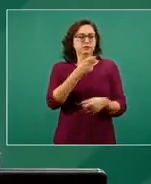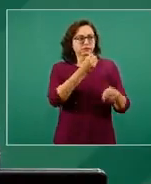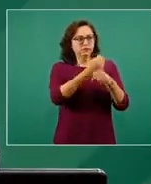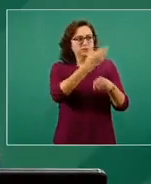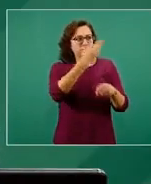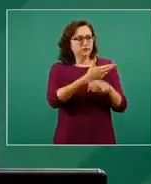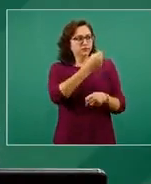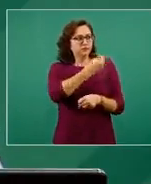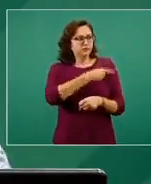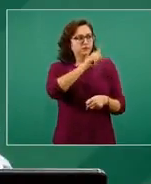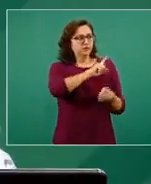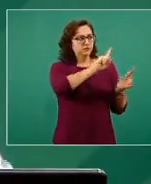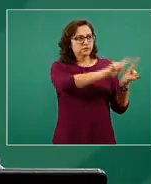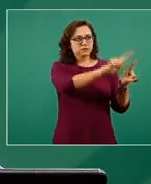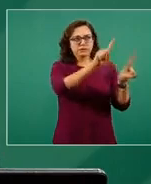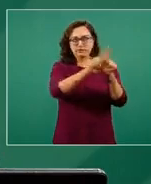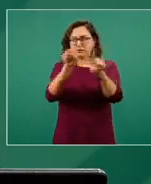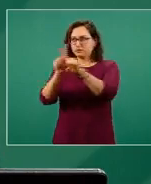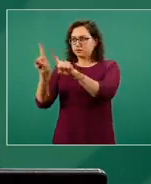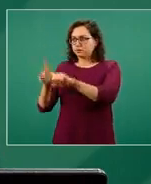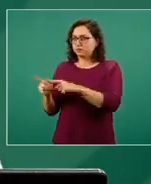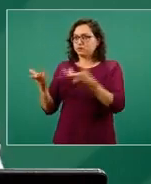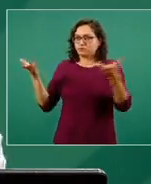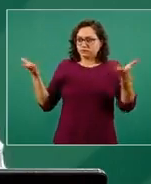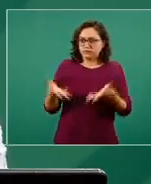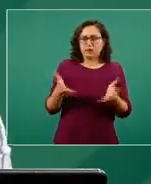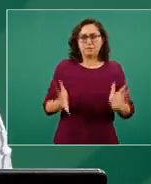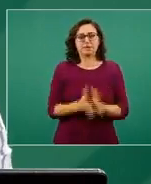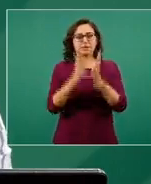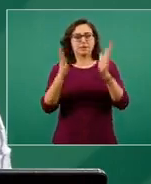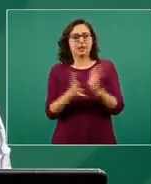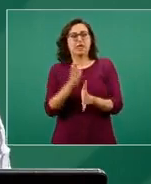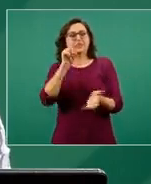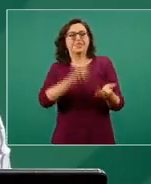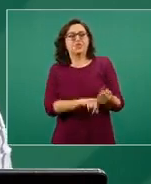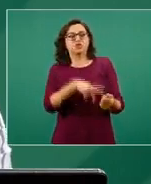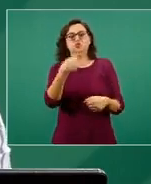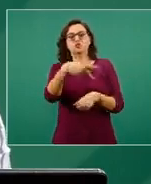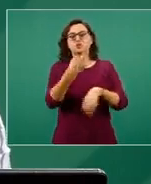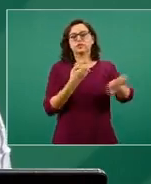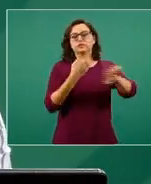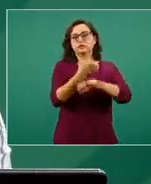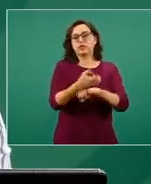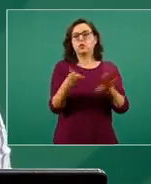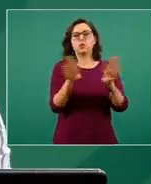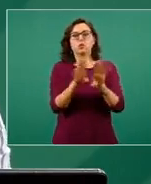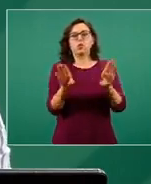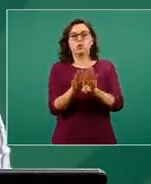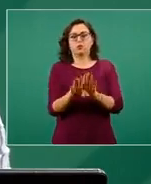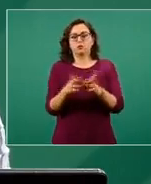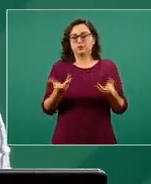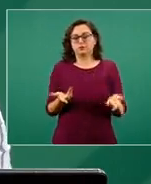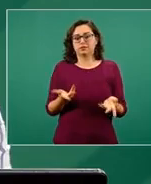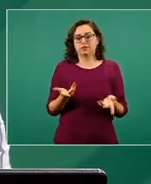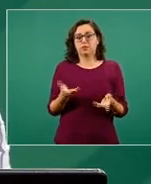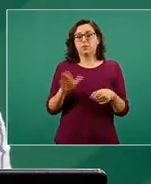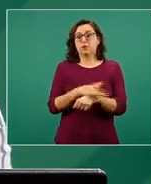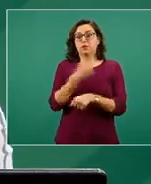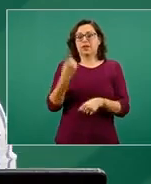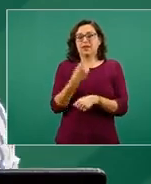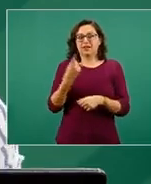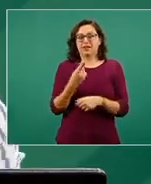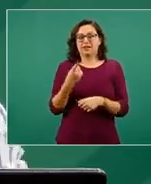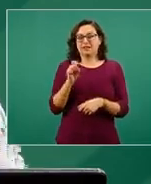tener un conocimiento más cercano al terreno, más cercano a la población. La Secretaría de Salud del Gobierno de